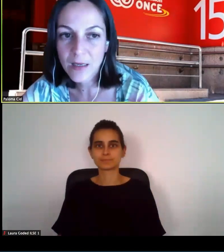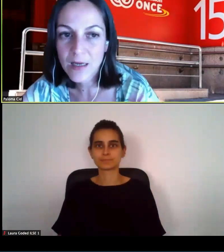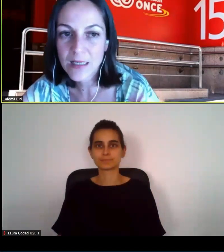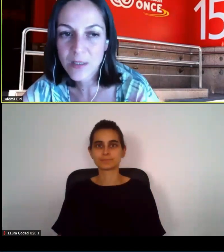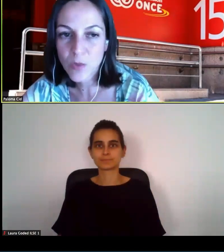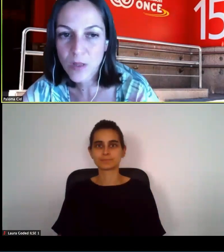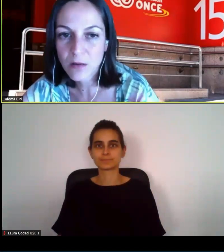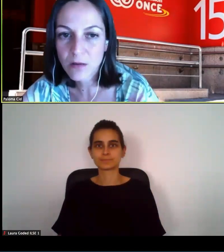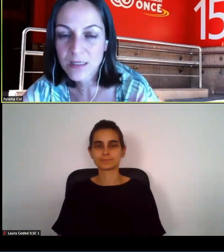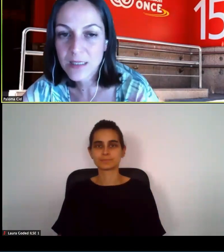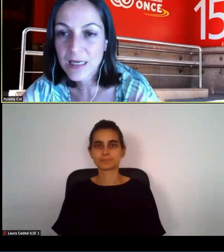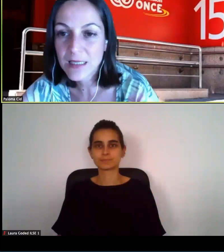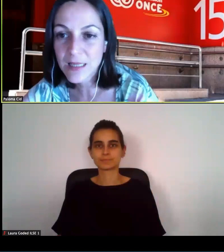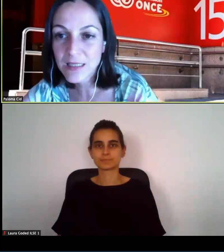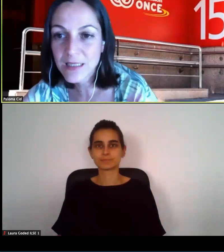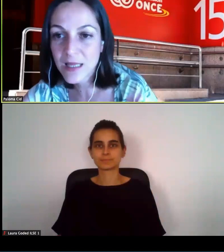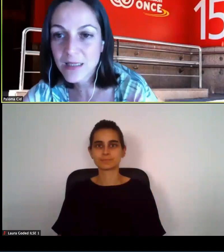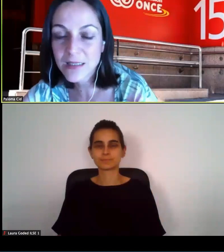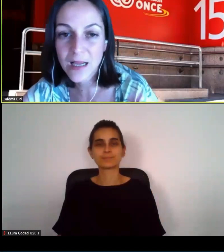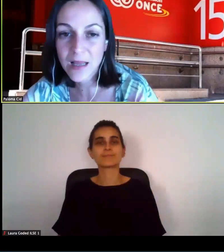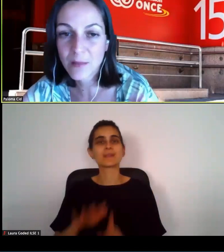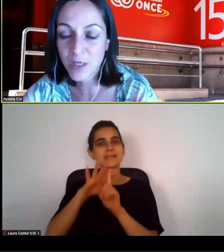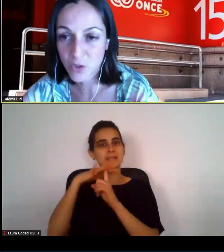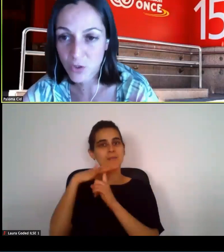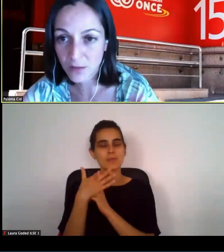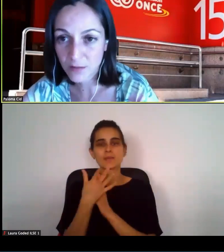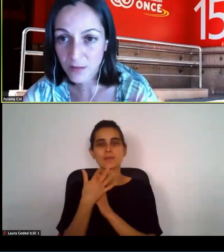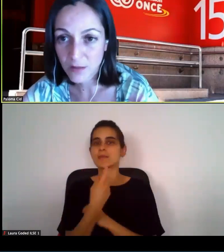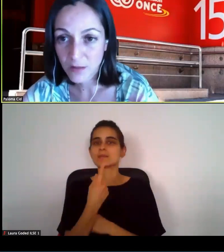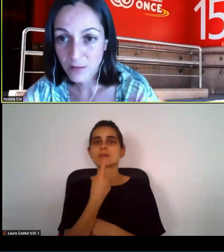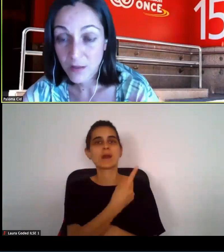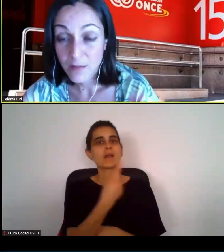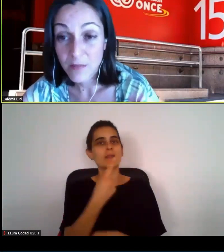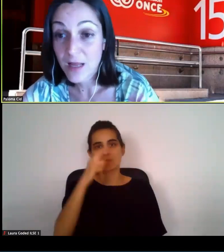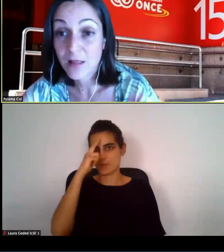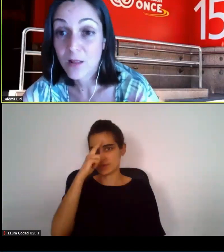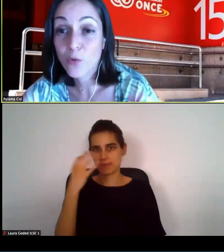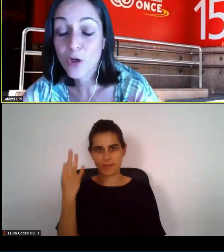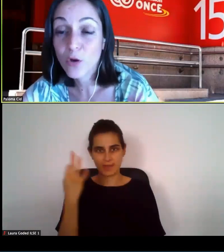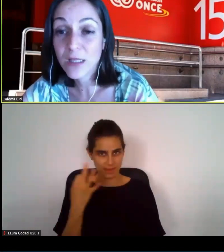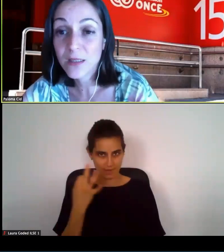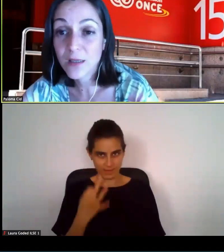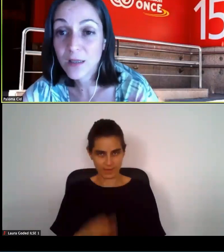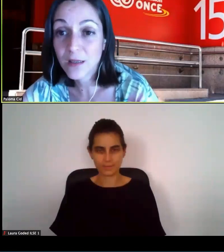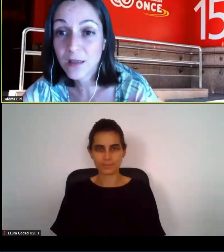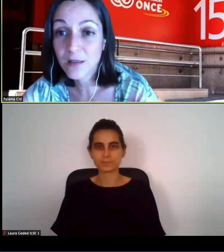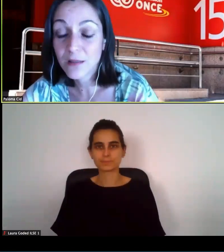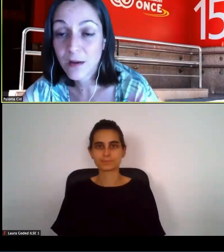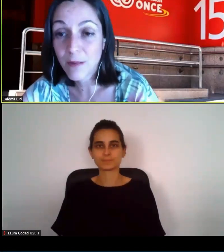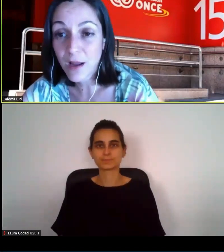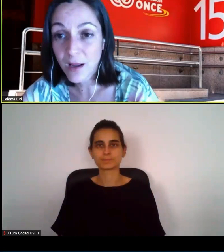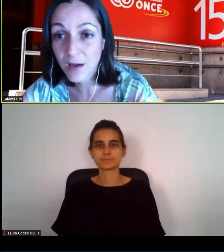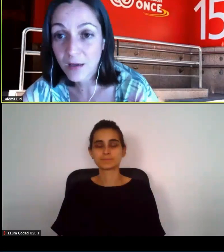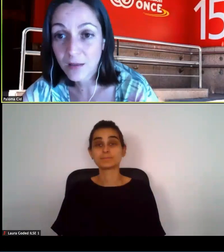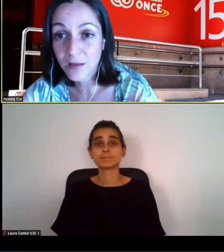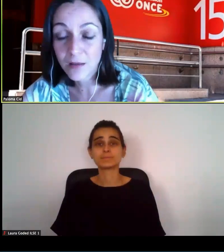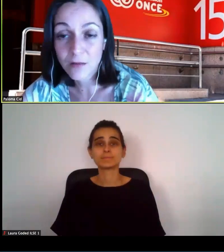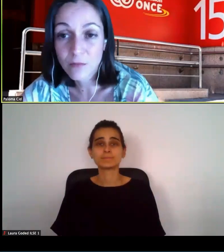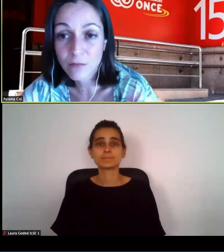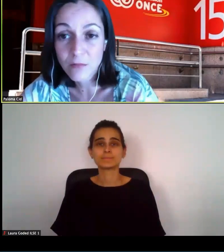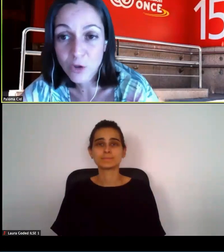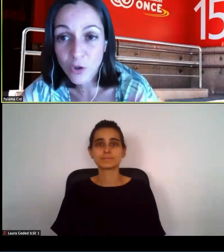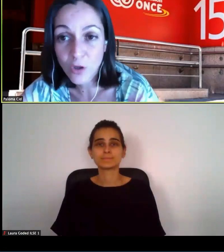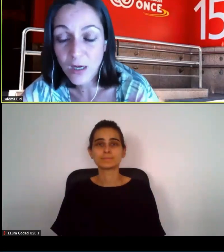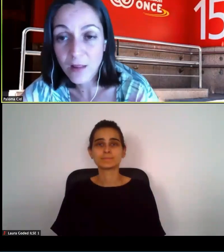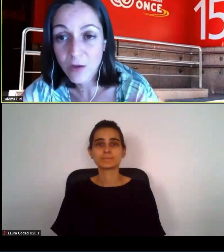respetar las situaciones y las necesidades de cada persona. Mirad, lo bueno que tiene trabajar en